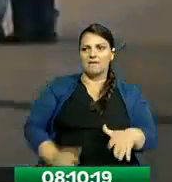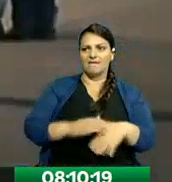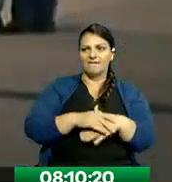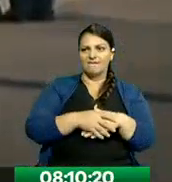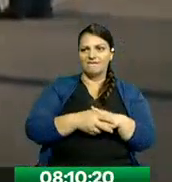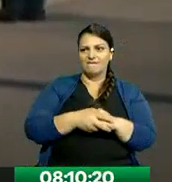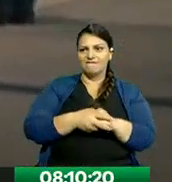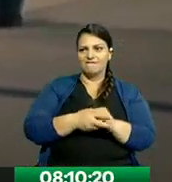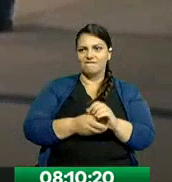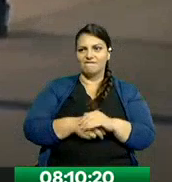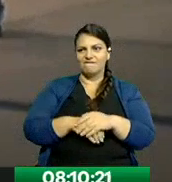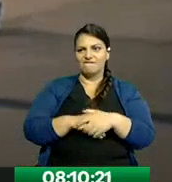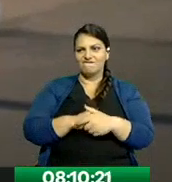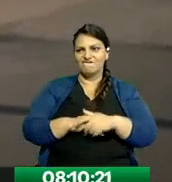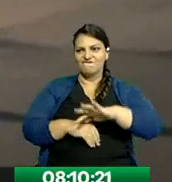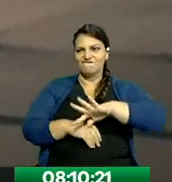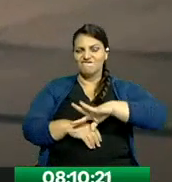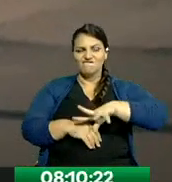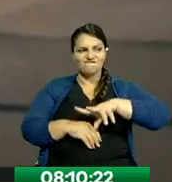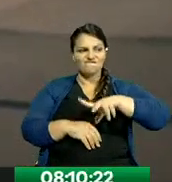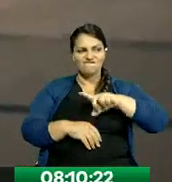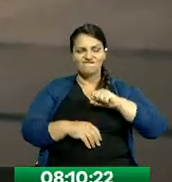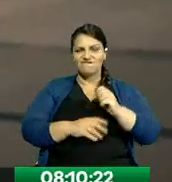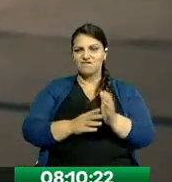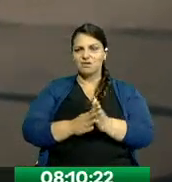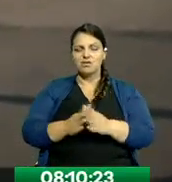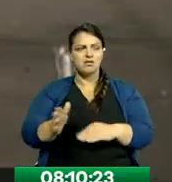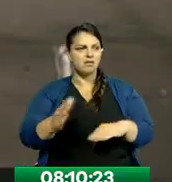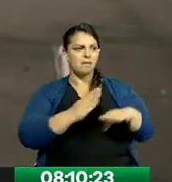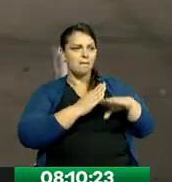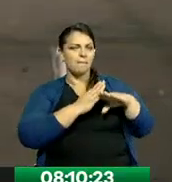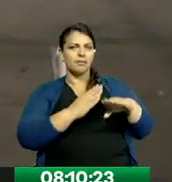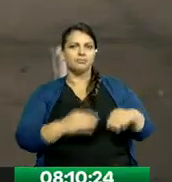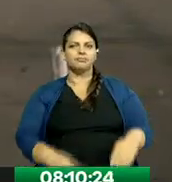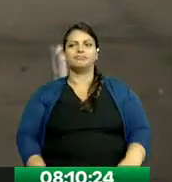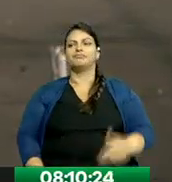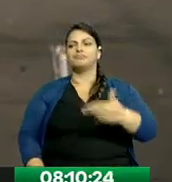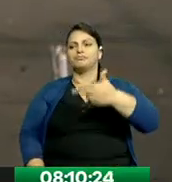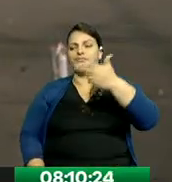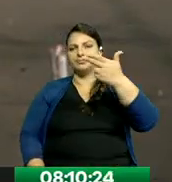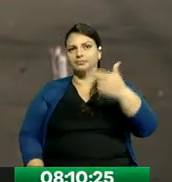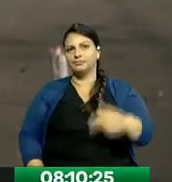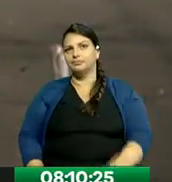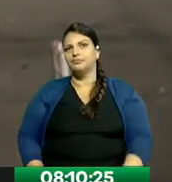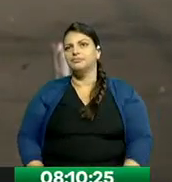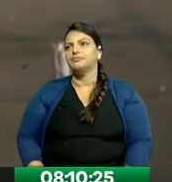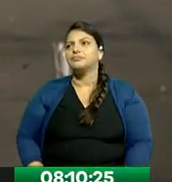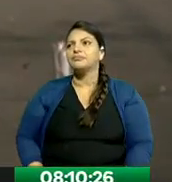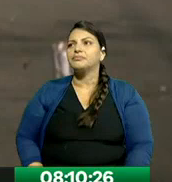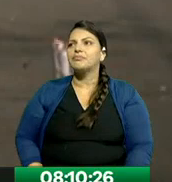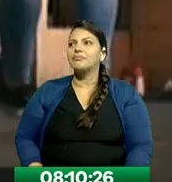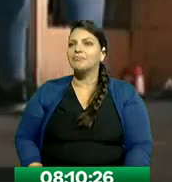crimen. Faltaban 30 minutos para las 6 de la mañana y el ciudadano Luis Alberto Bajaña llegaba en su camioneta